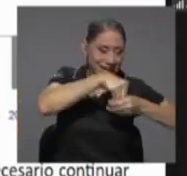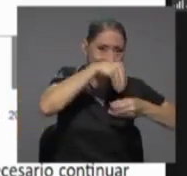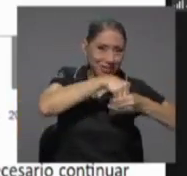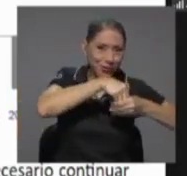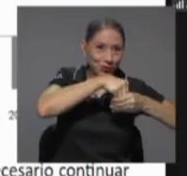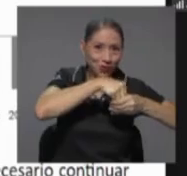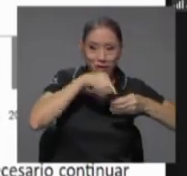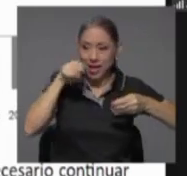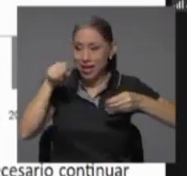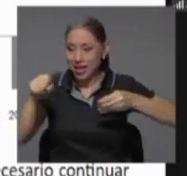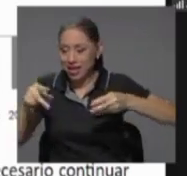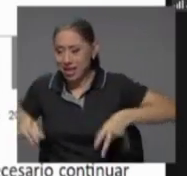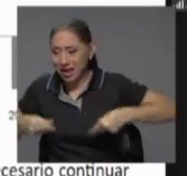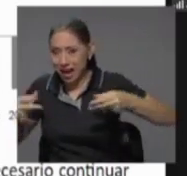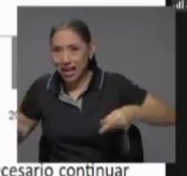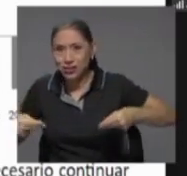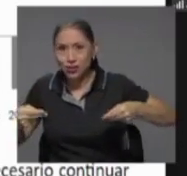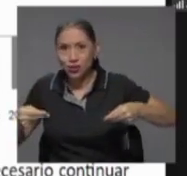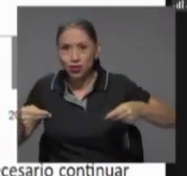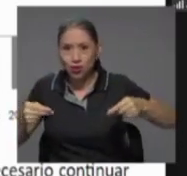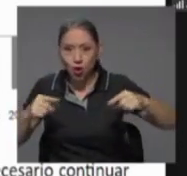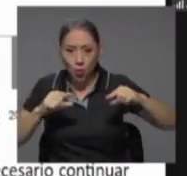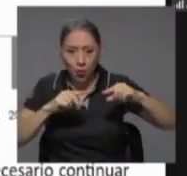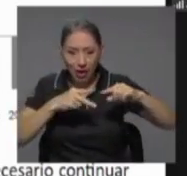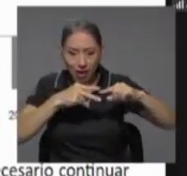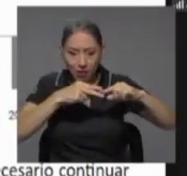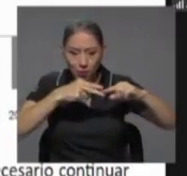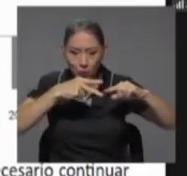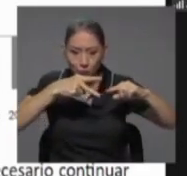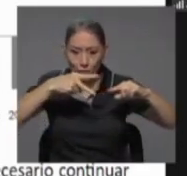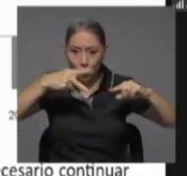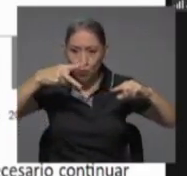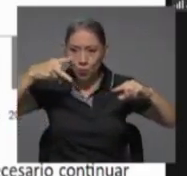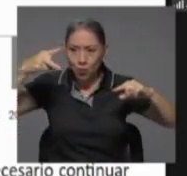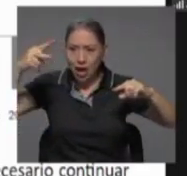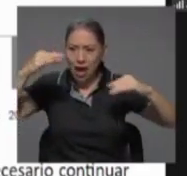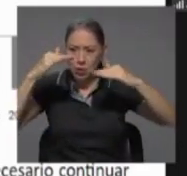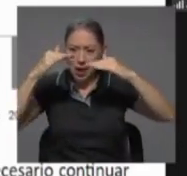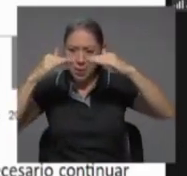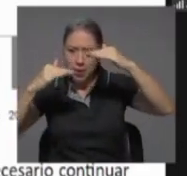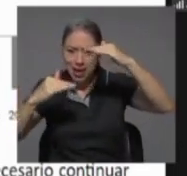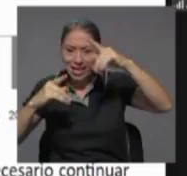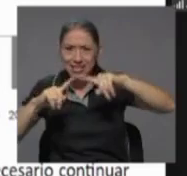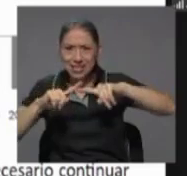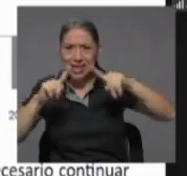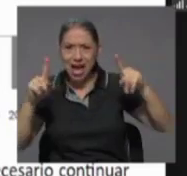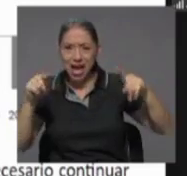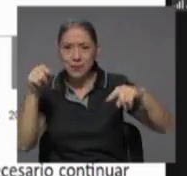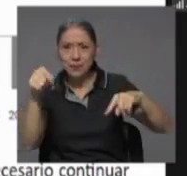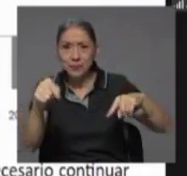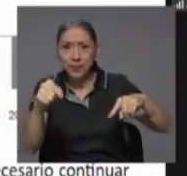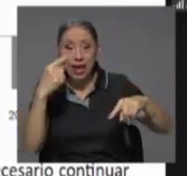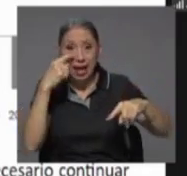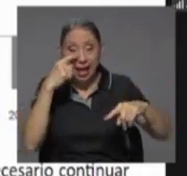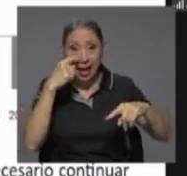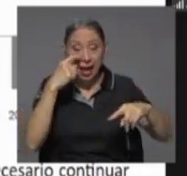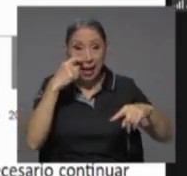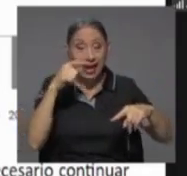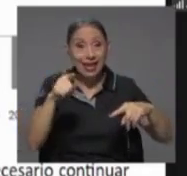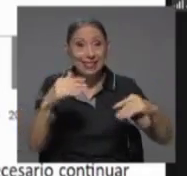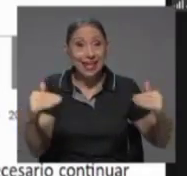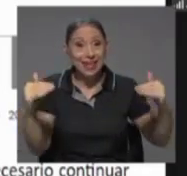ha ido aumentando. Y ese nivel de incumplimiento de lo que nosotros conocemos